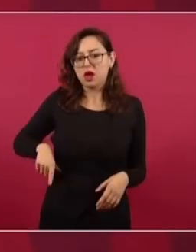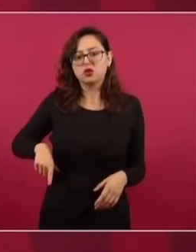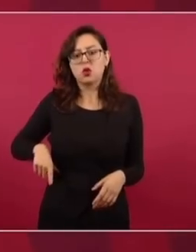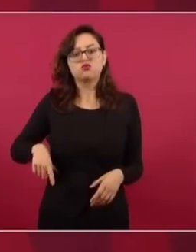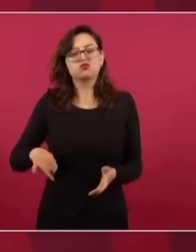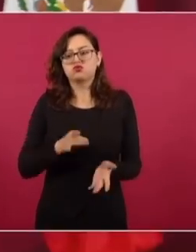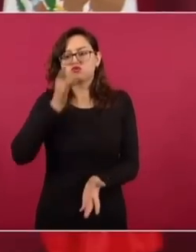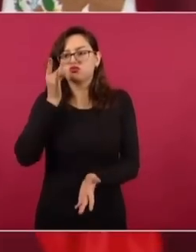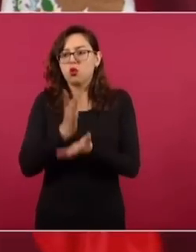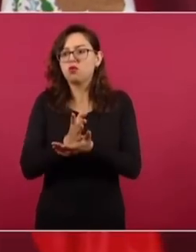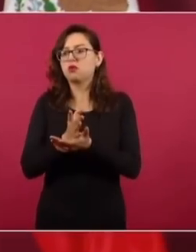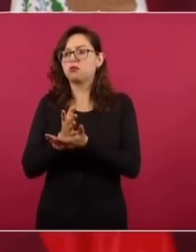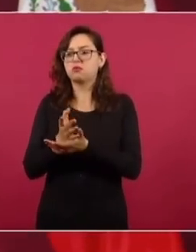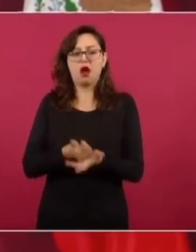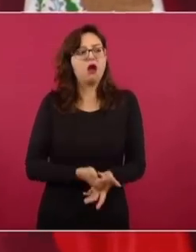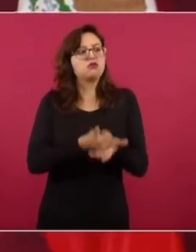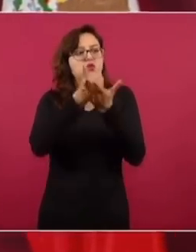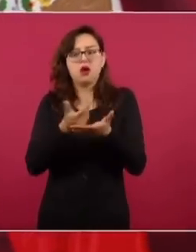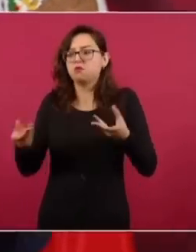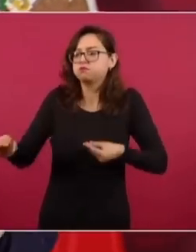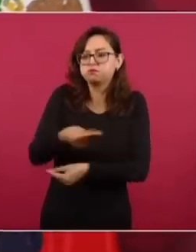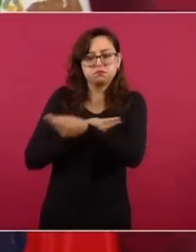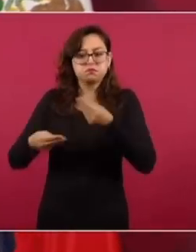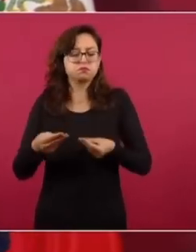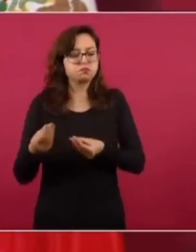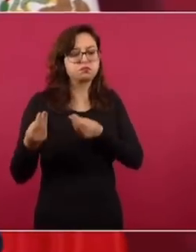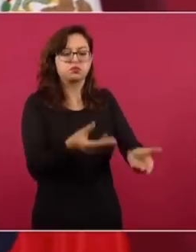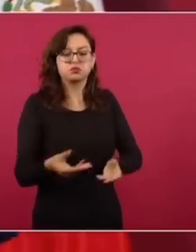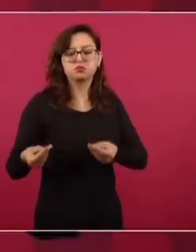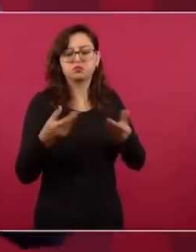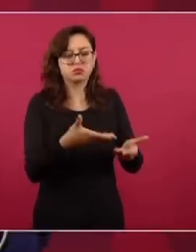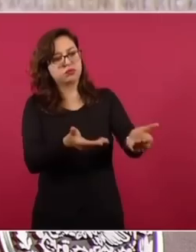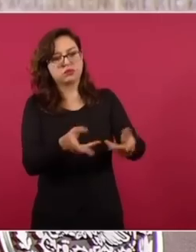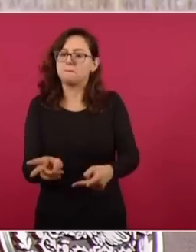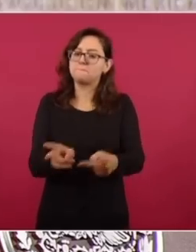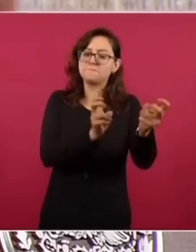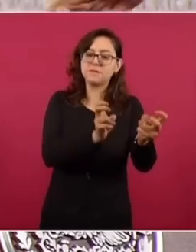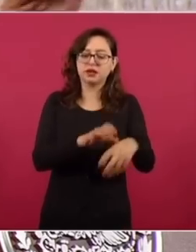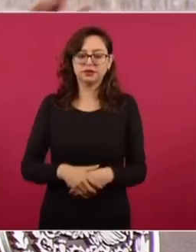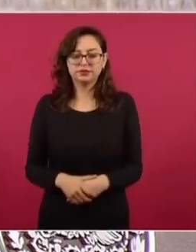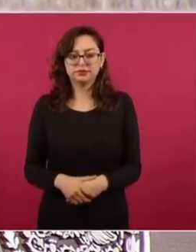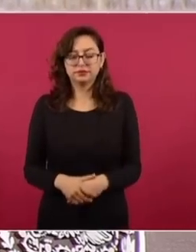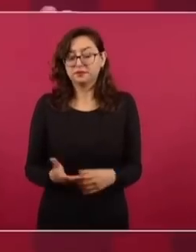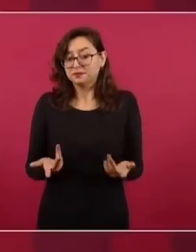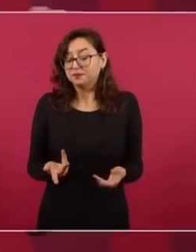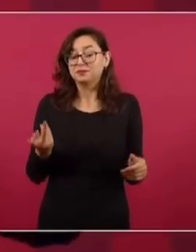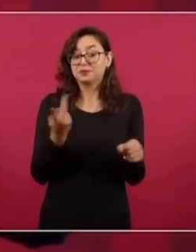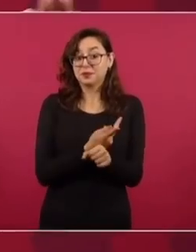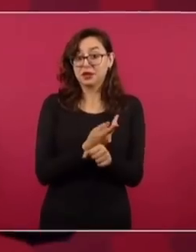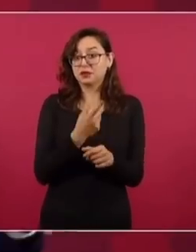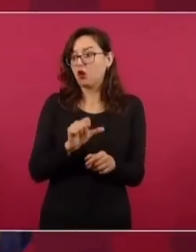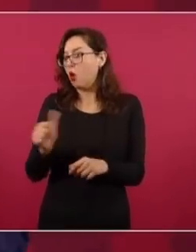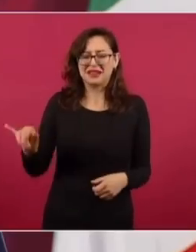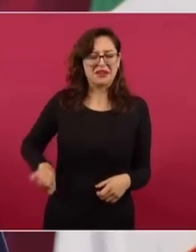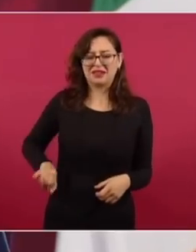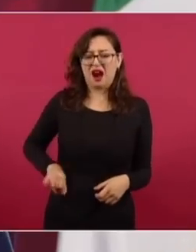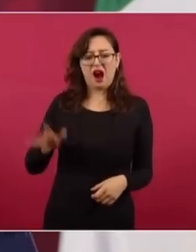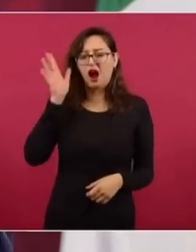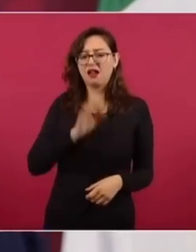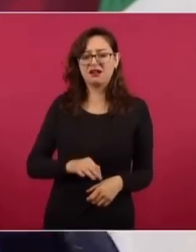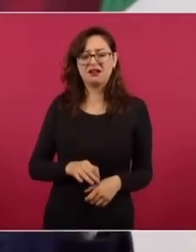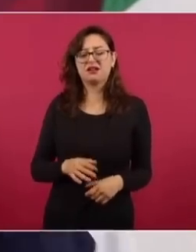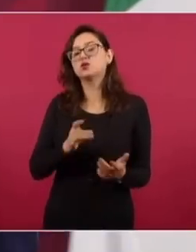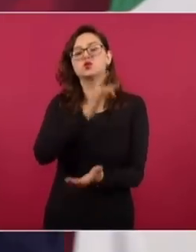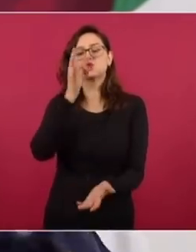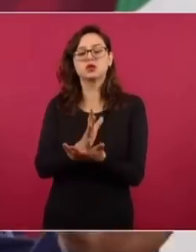instrumento facilitador para el atraco, para el robo. No les importaba nada más. Todo